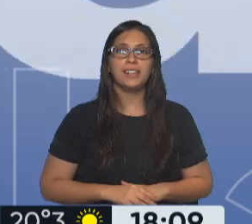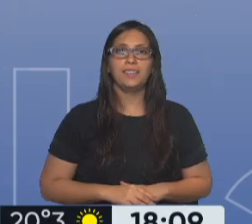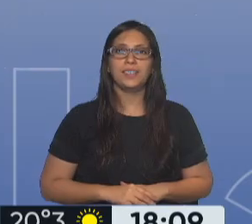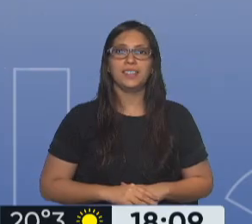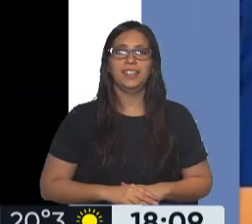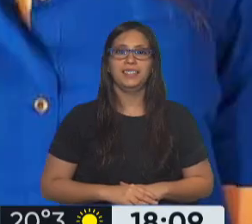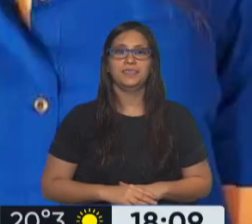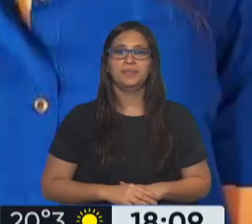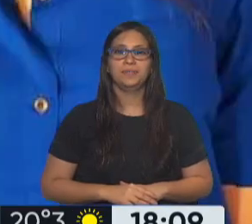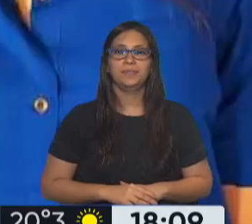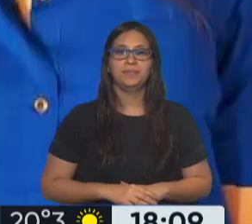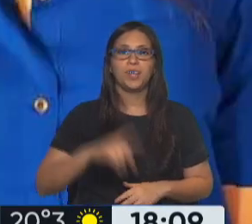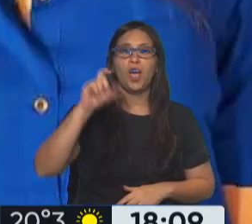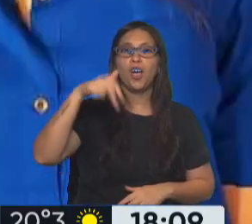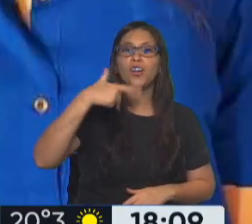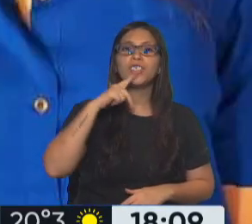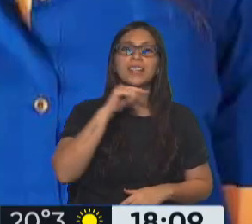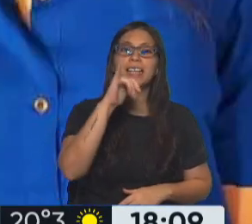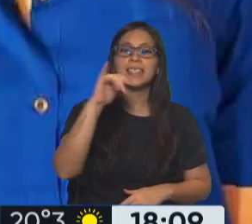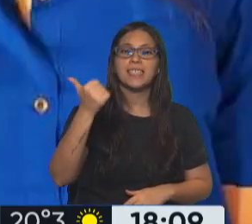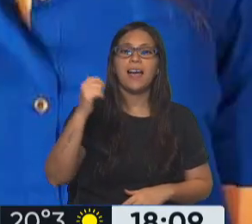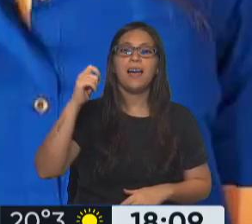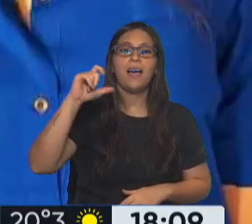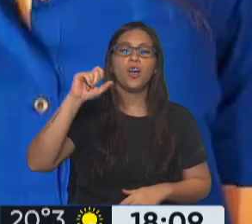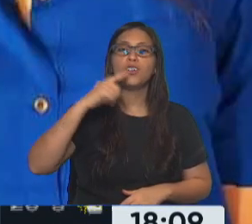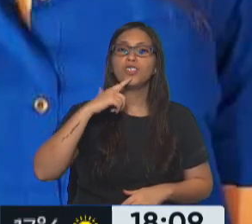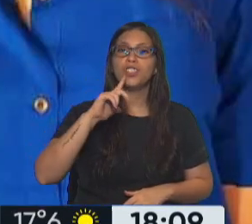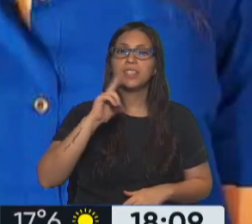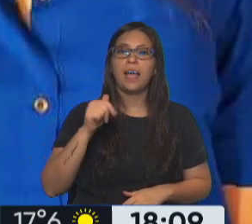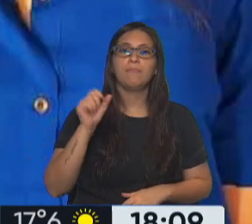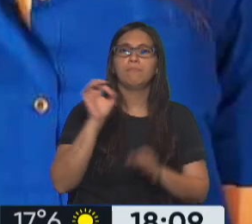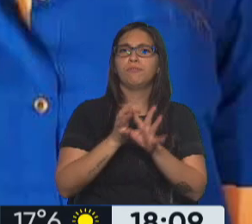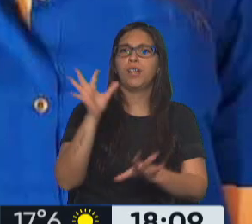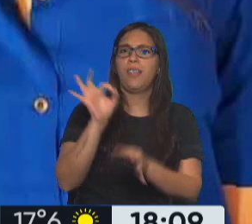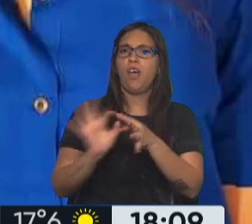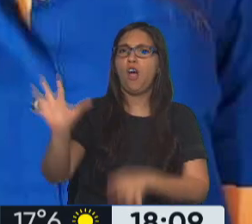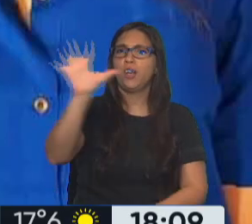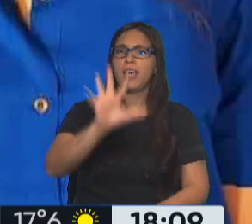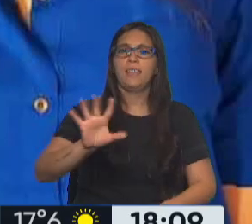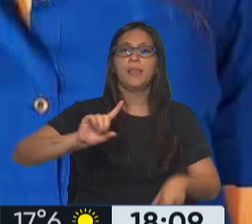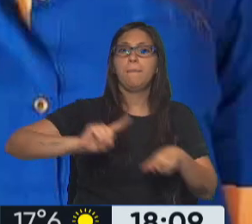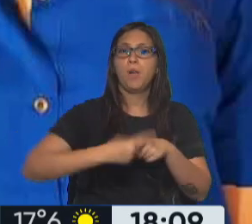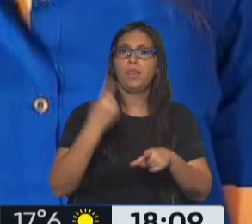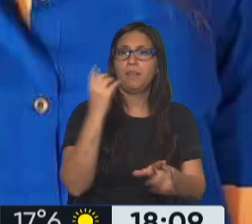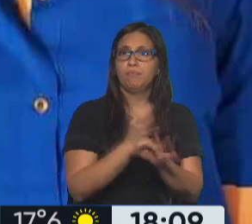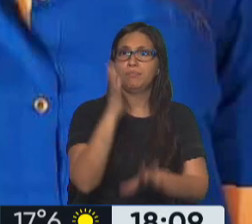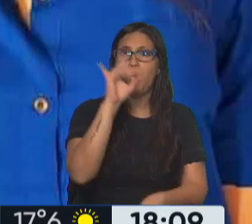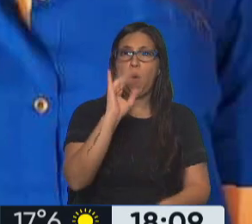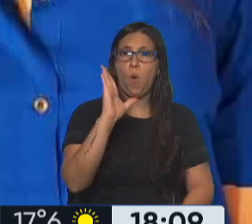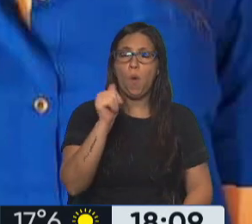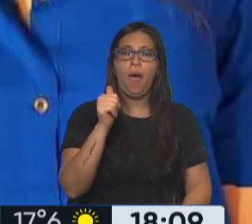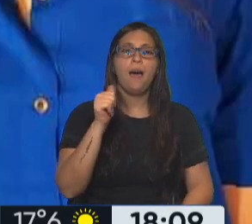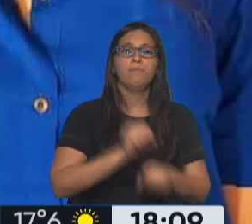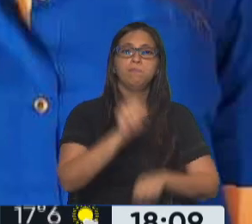Estamos hablando de María Constanza Costa, allí está, especialista en Medio Oriente, politóloga de la Universidad de Buenos Aires, docente